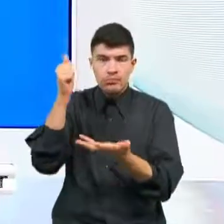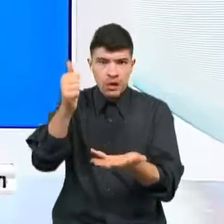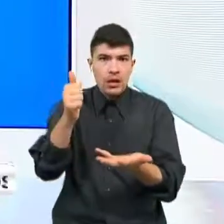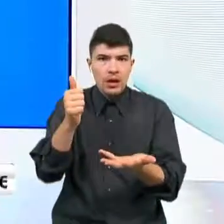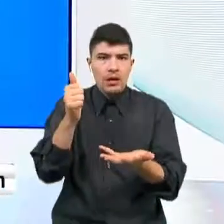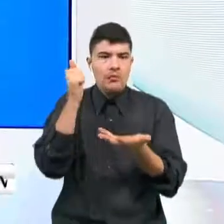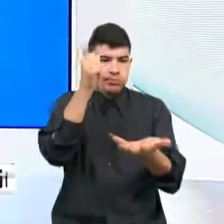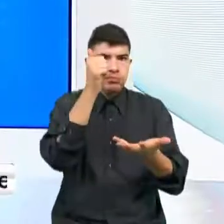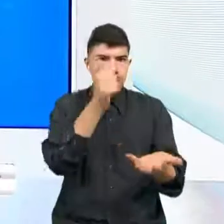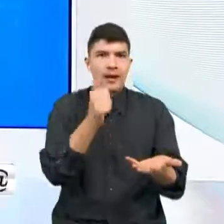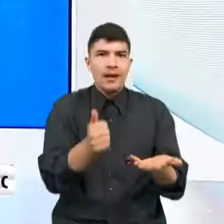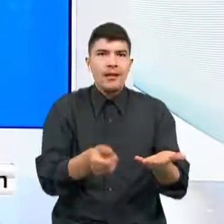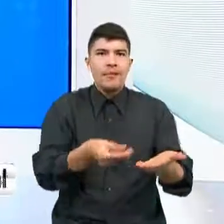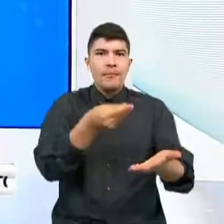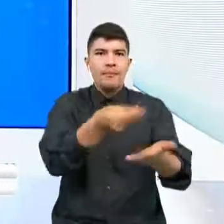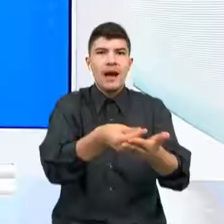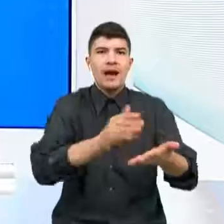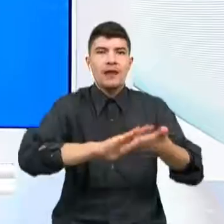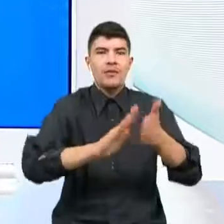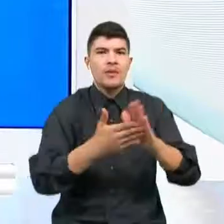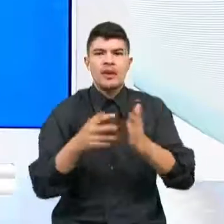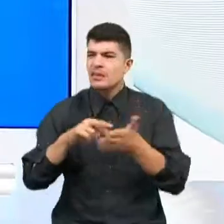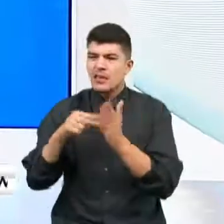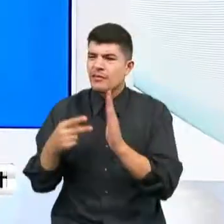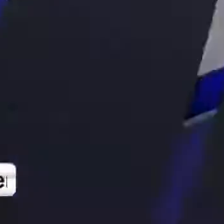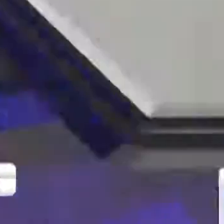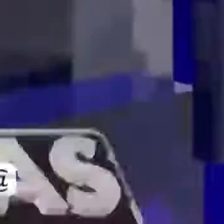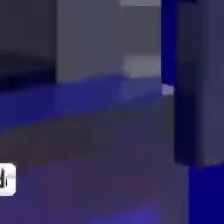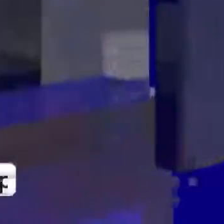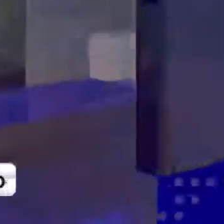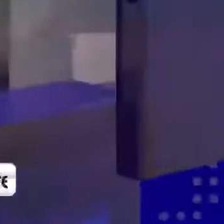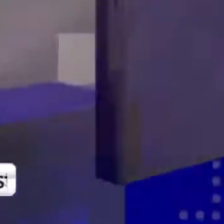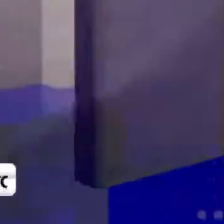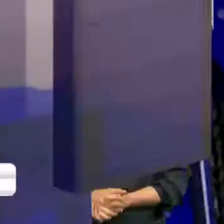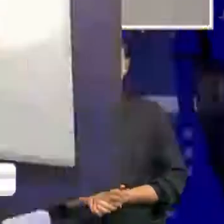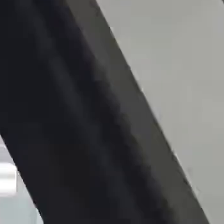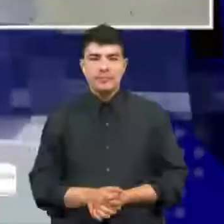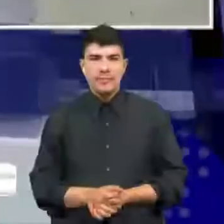samir castillo en qué consiste esta distribución buenas tardes